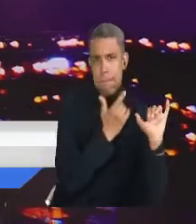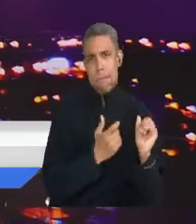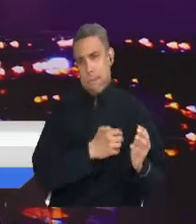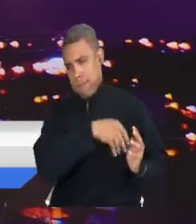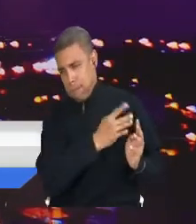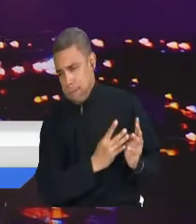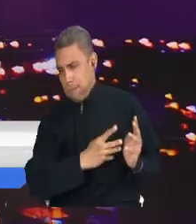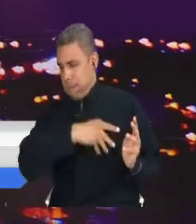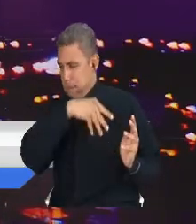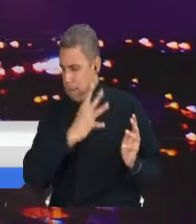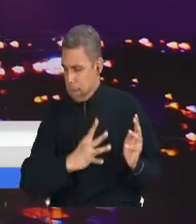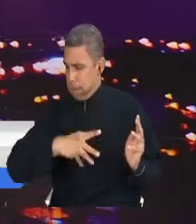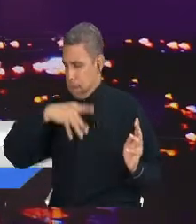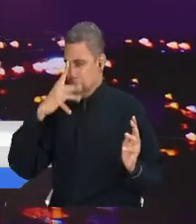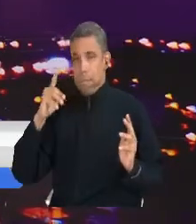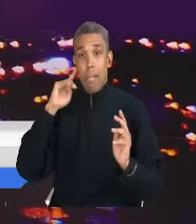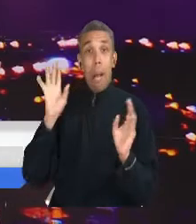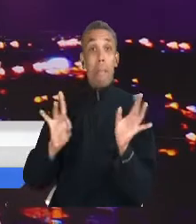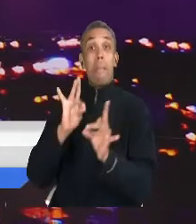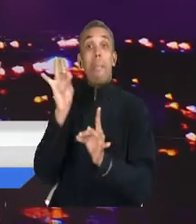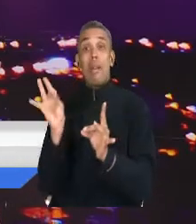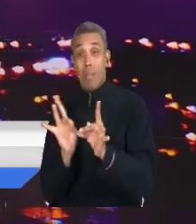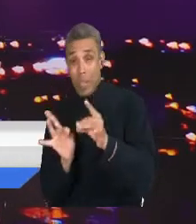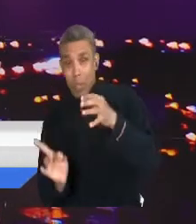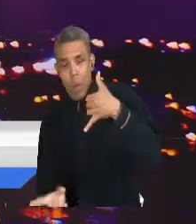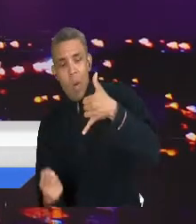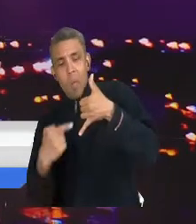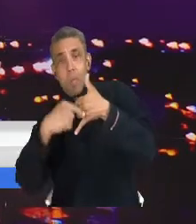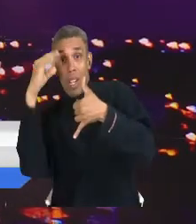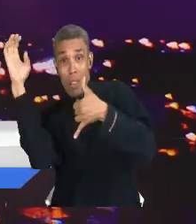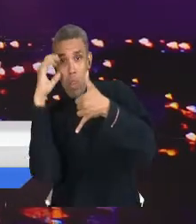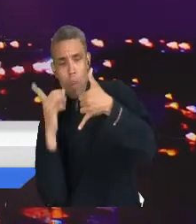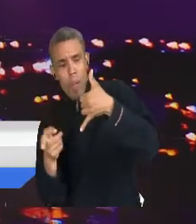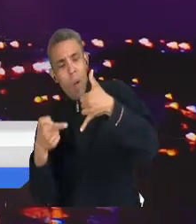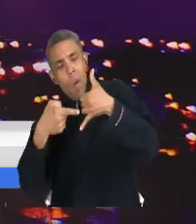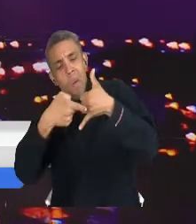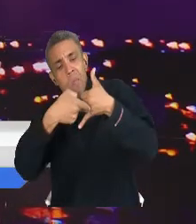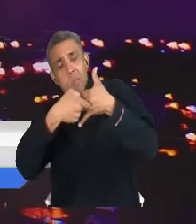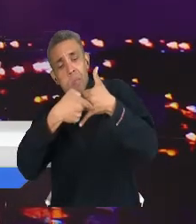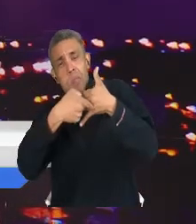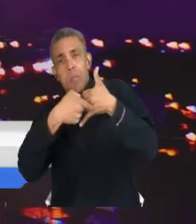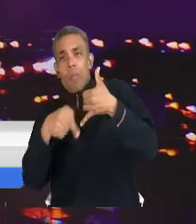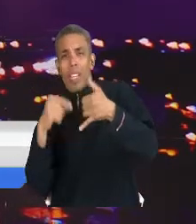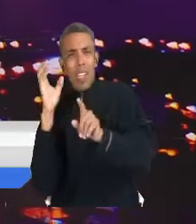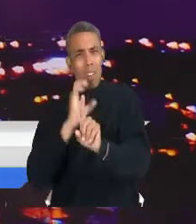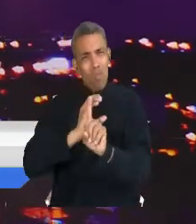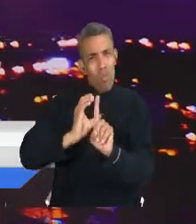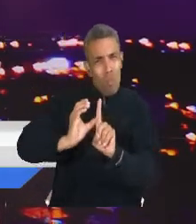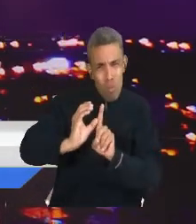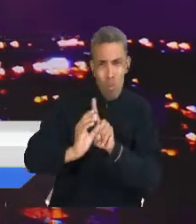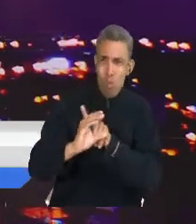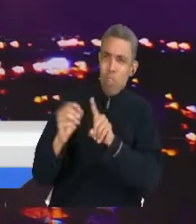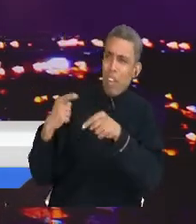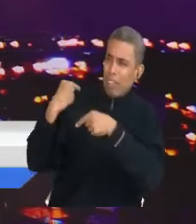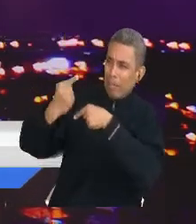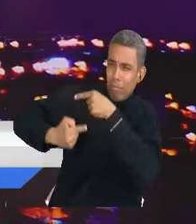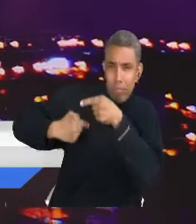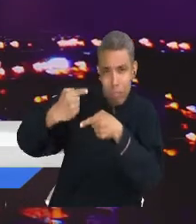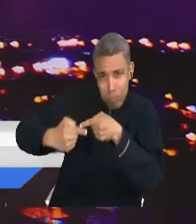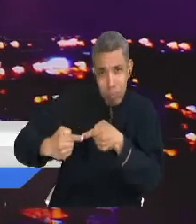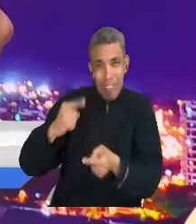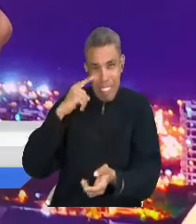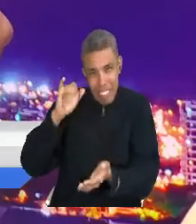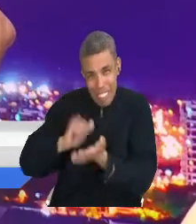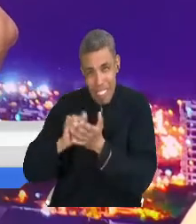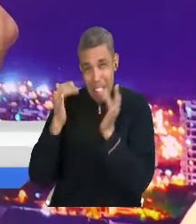musicales del porro, del formato pelayero, que es el que tradicionalmente adoptamos aquí en nuestro festival.